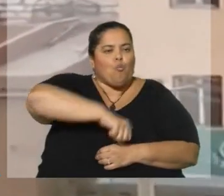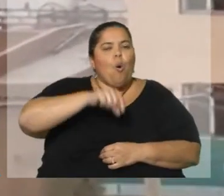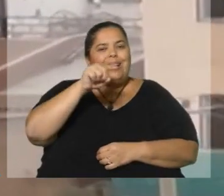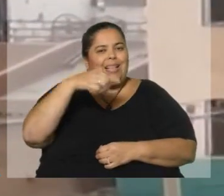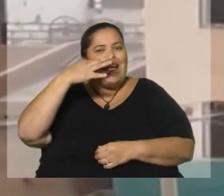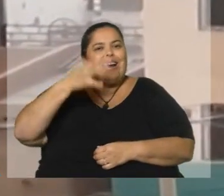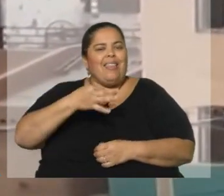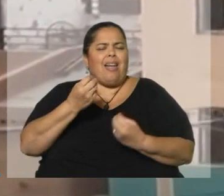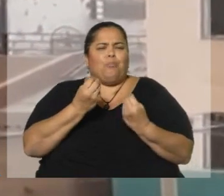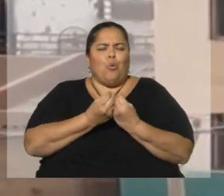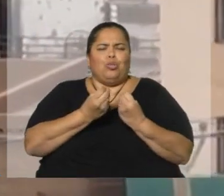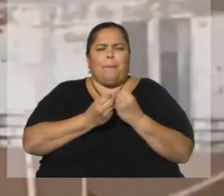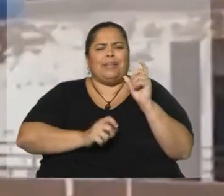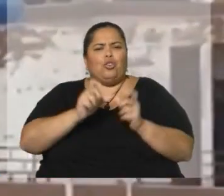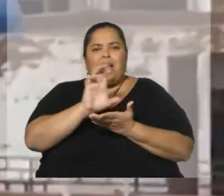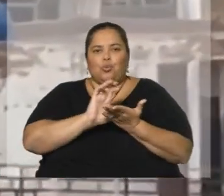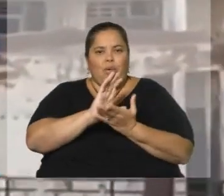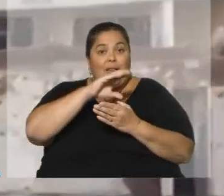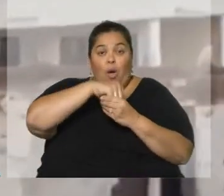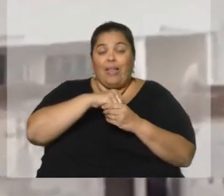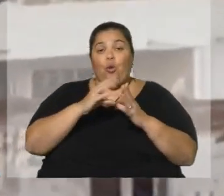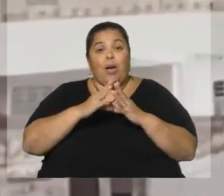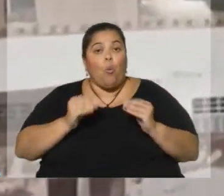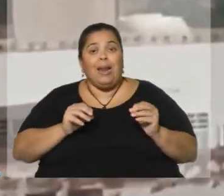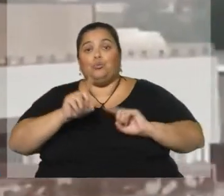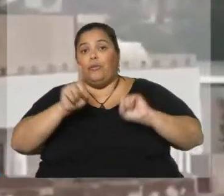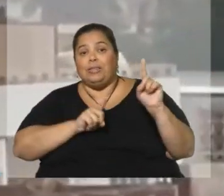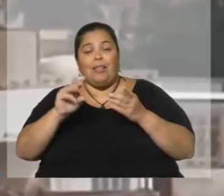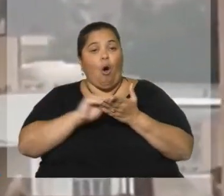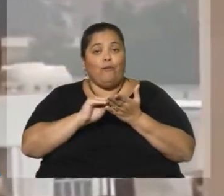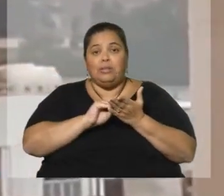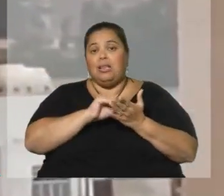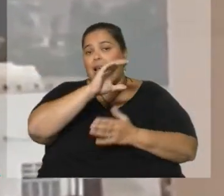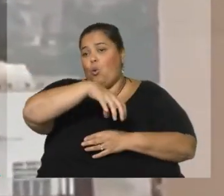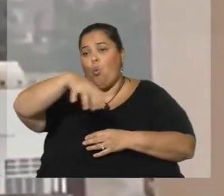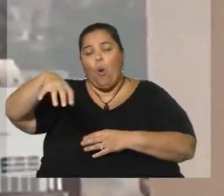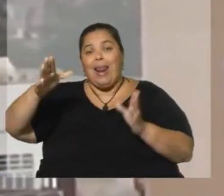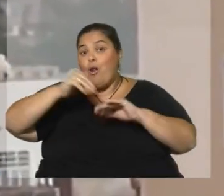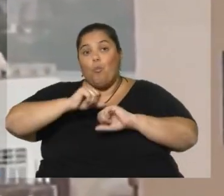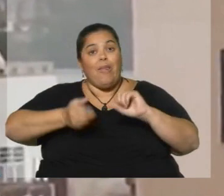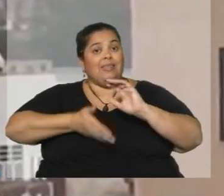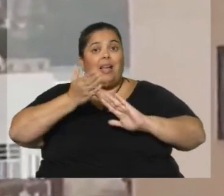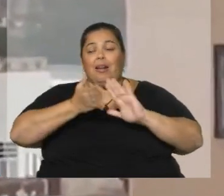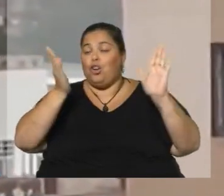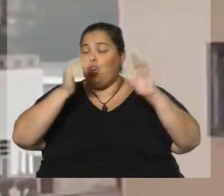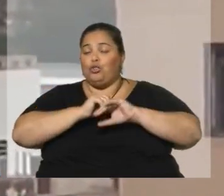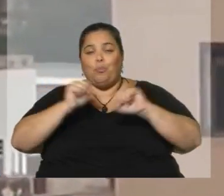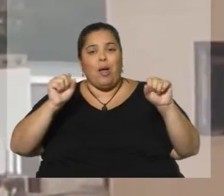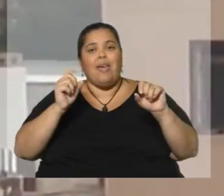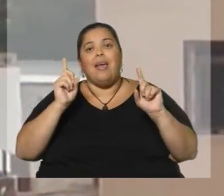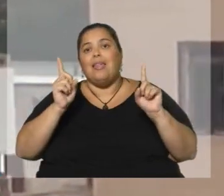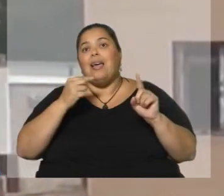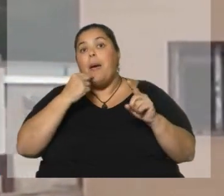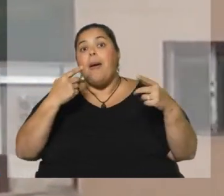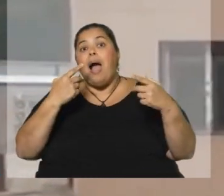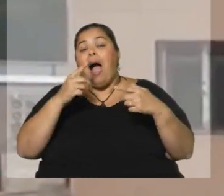ciudadanos en Jartum que han quedado encerrados en escuelas, universidades, oficinas y otras instalaciones sin poder salir, pese a que se pactó una breve tregua